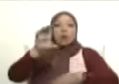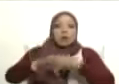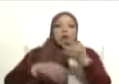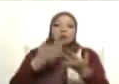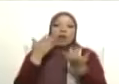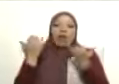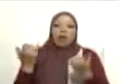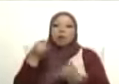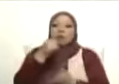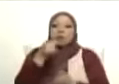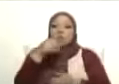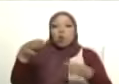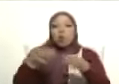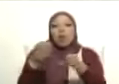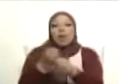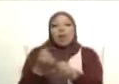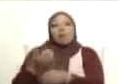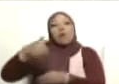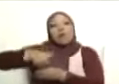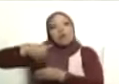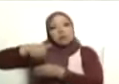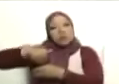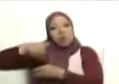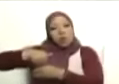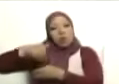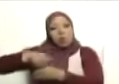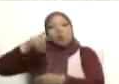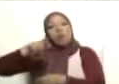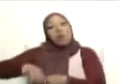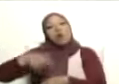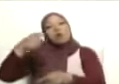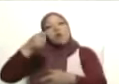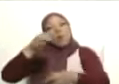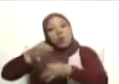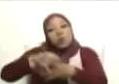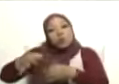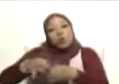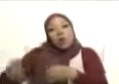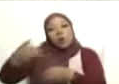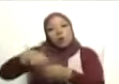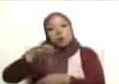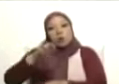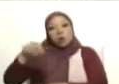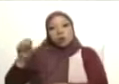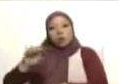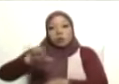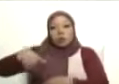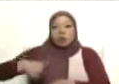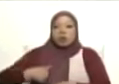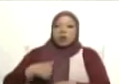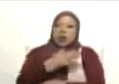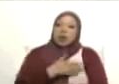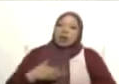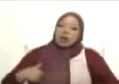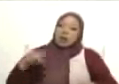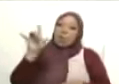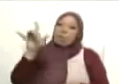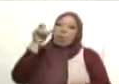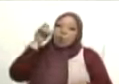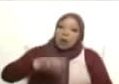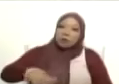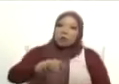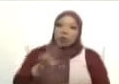material y equipos electorales, además de los miembros del Consejo Electoral y nuestra querida población